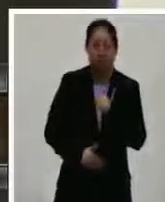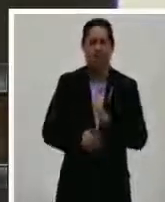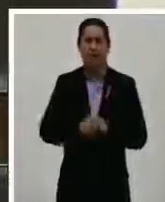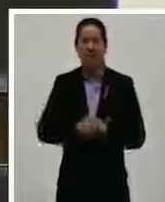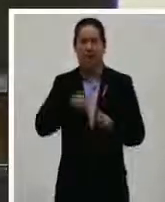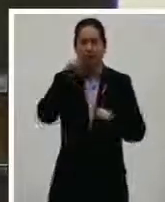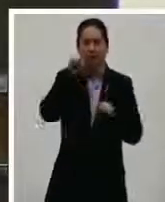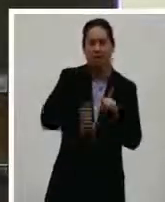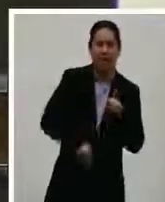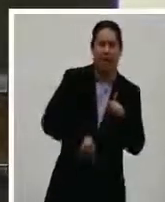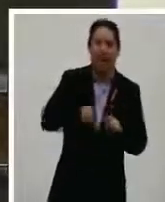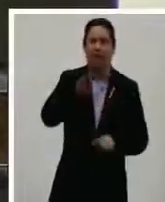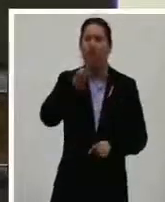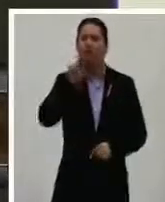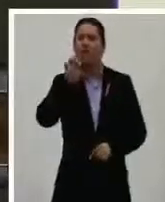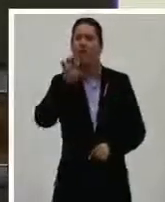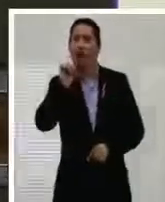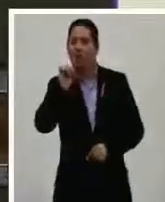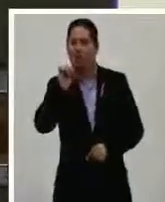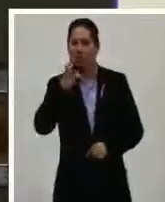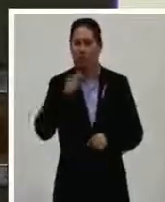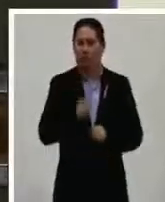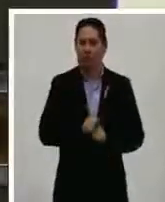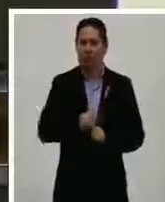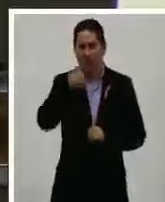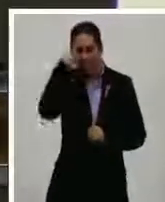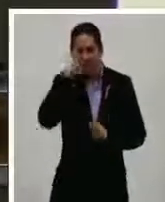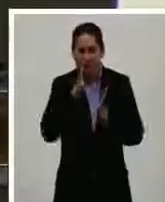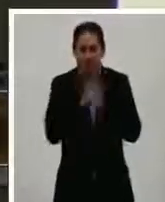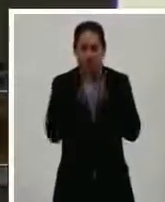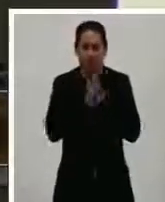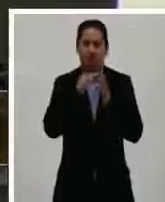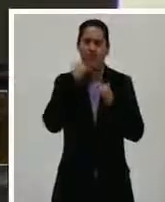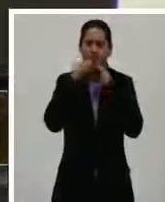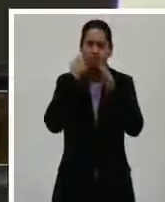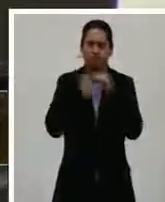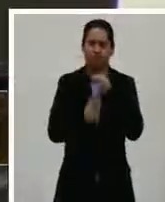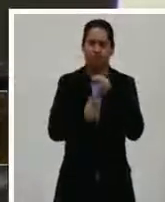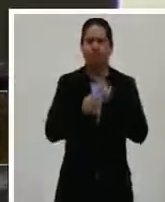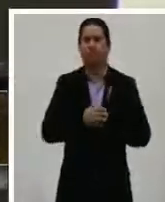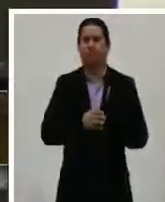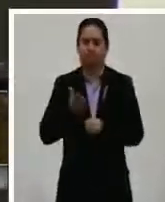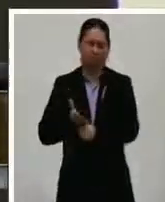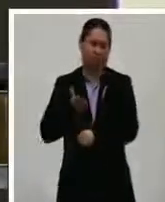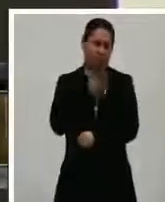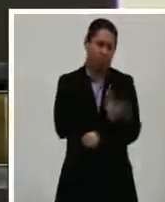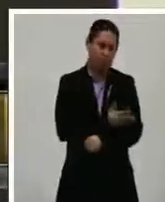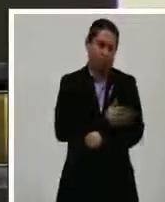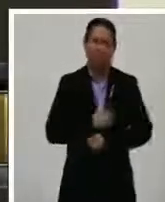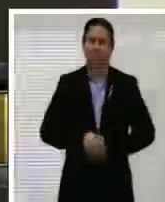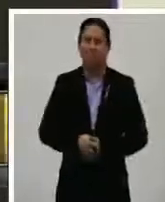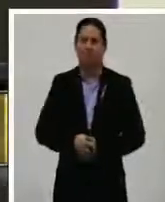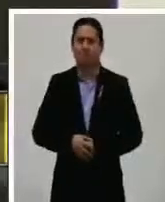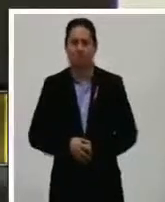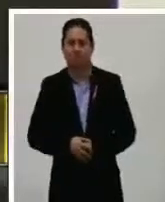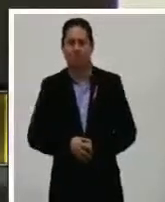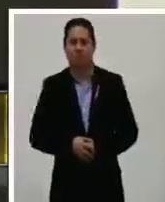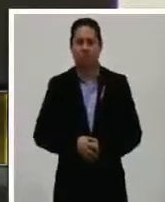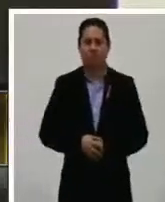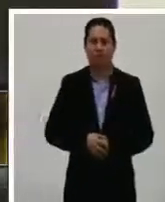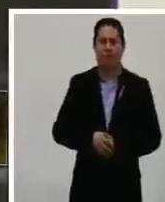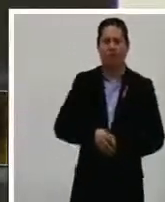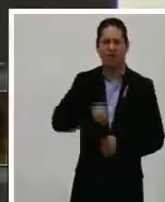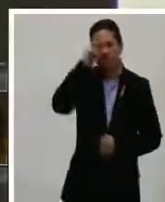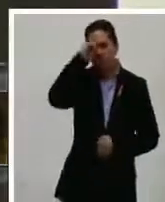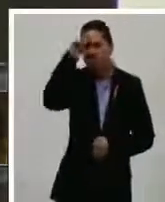presidencial como parte de la lucha contra la corrupción lo anterior ante una situación lamentable